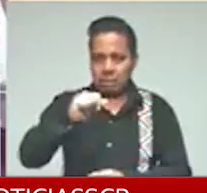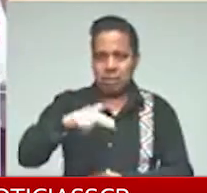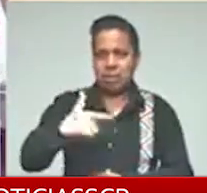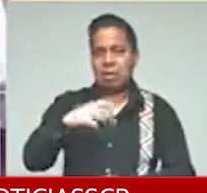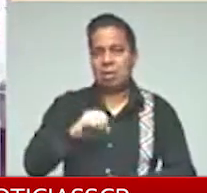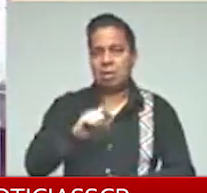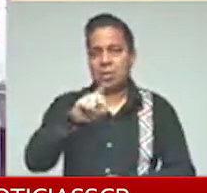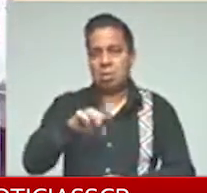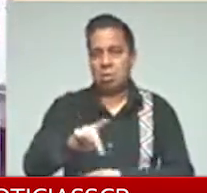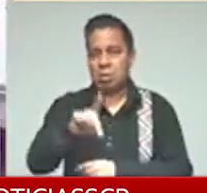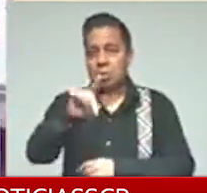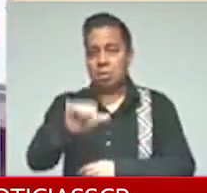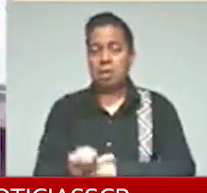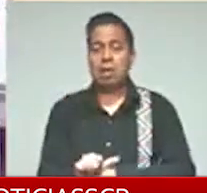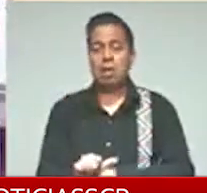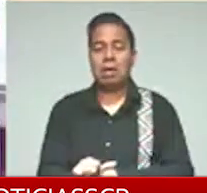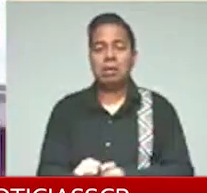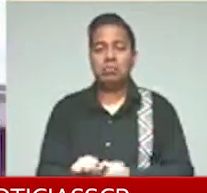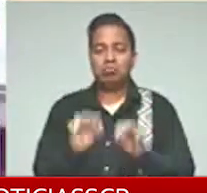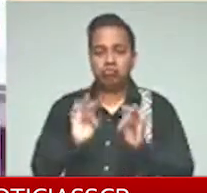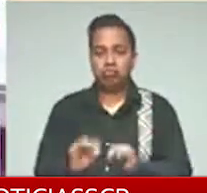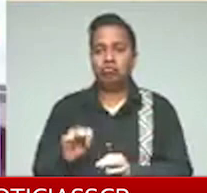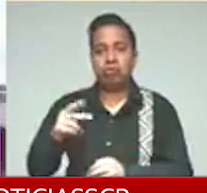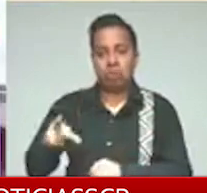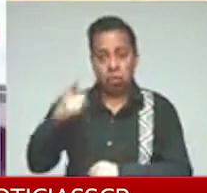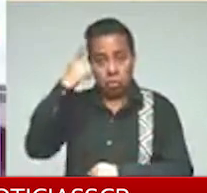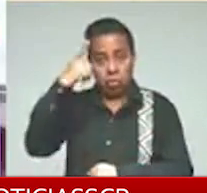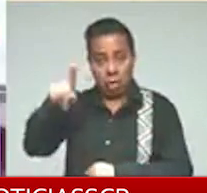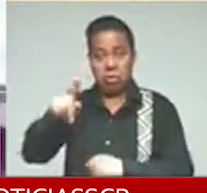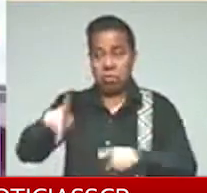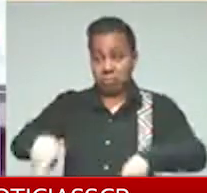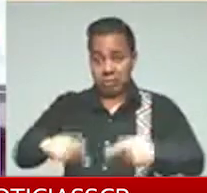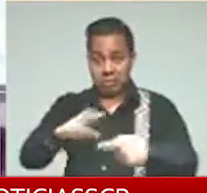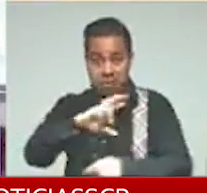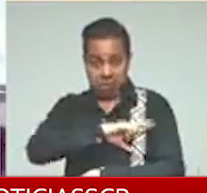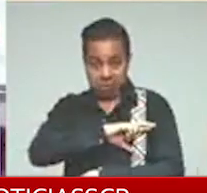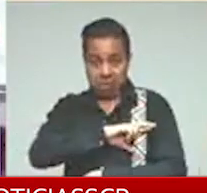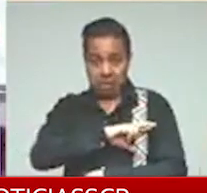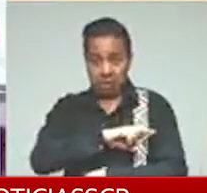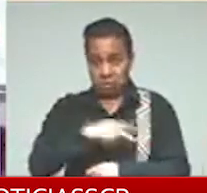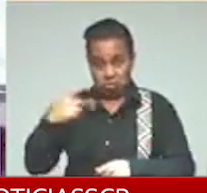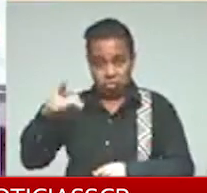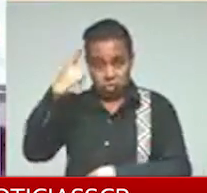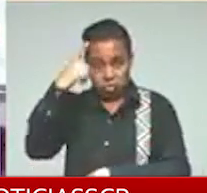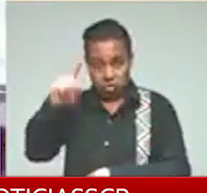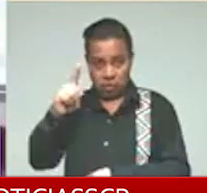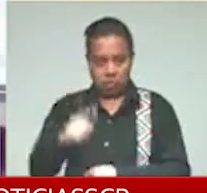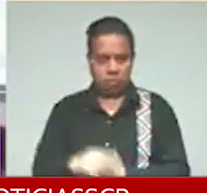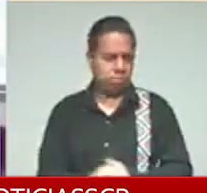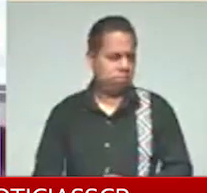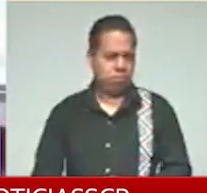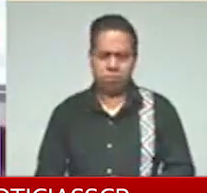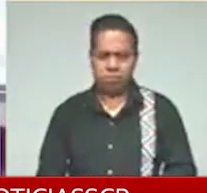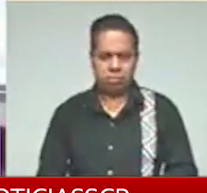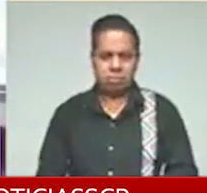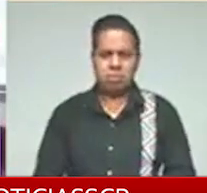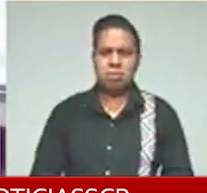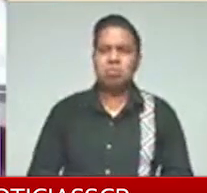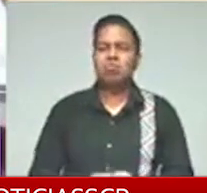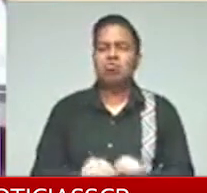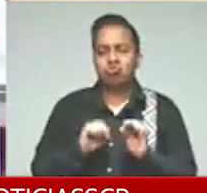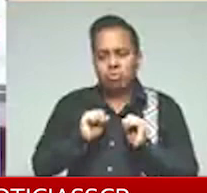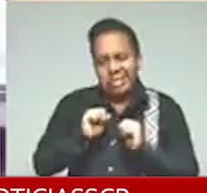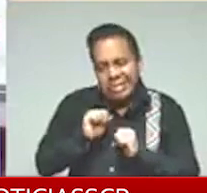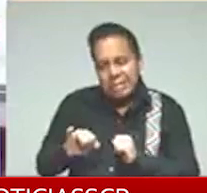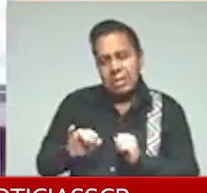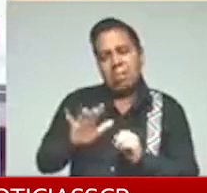fue propiedad privada de un particular. Estaba